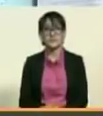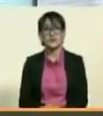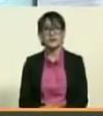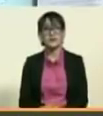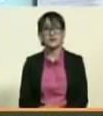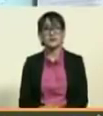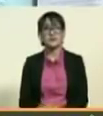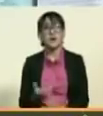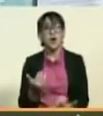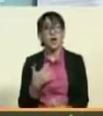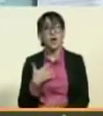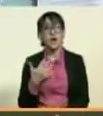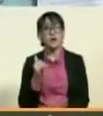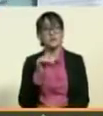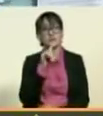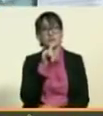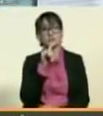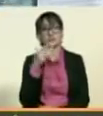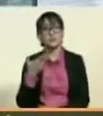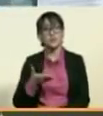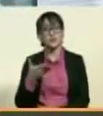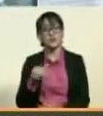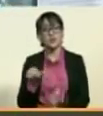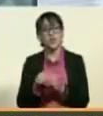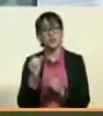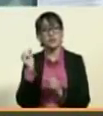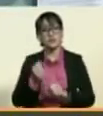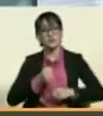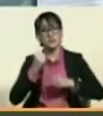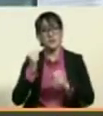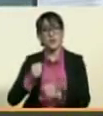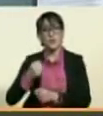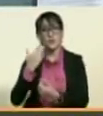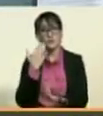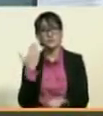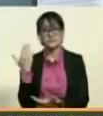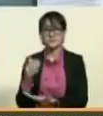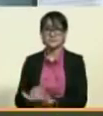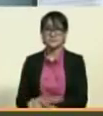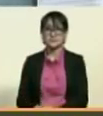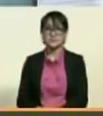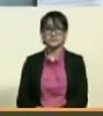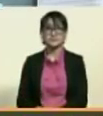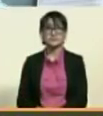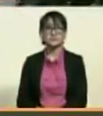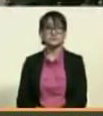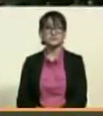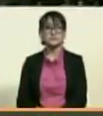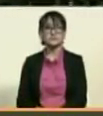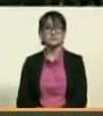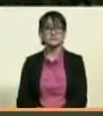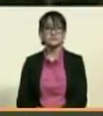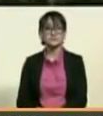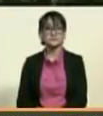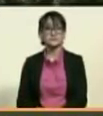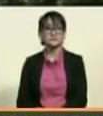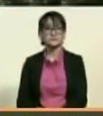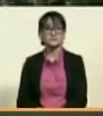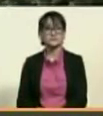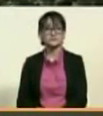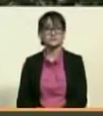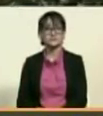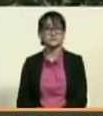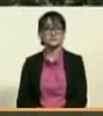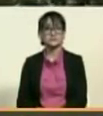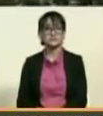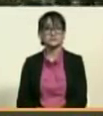A esta hora hay información interesante, Jocelyn, en el estado del Tamacuro. Así es, nos vamos a la entidad para conocer más detalles. Adelante, Carlos Rehuete se encuentra allí y nos